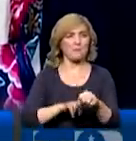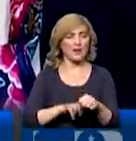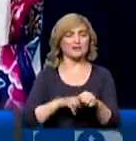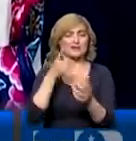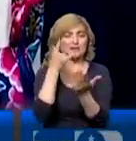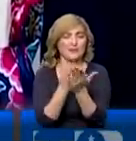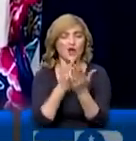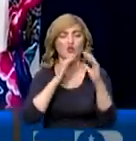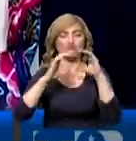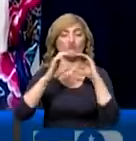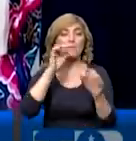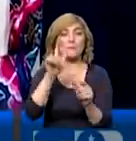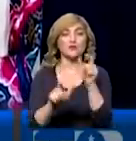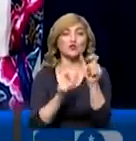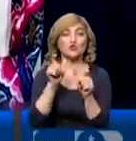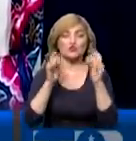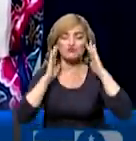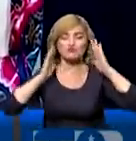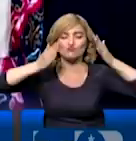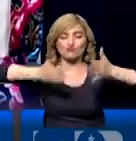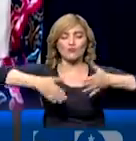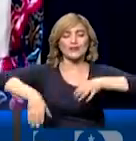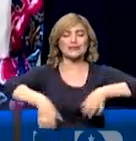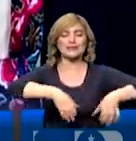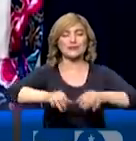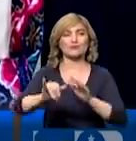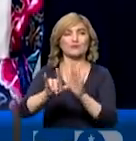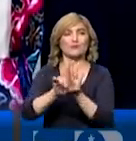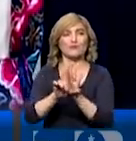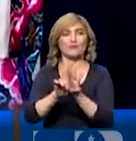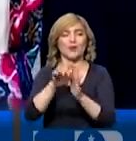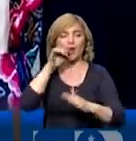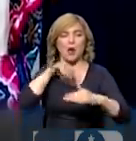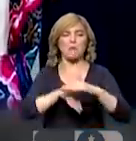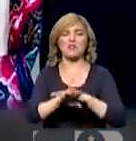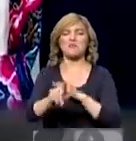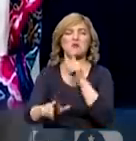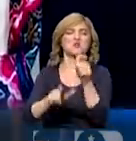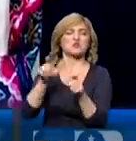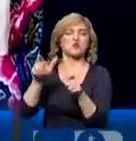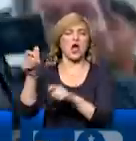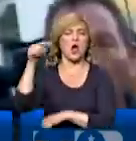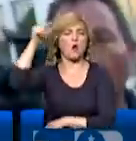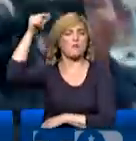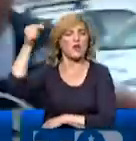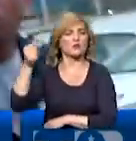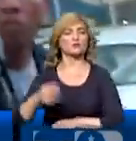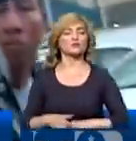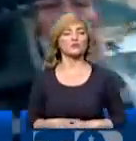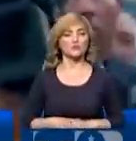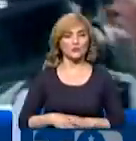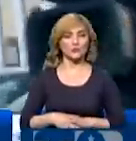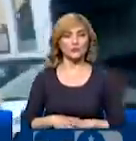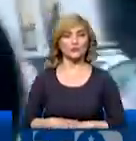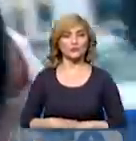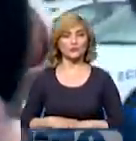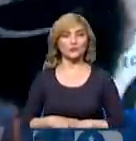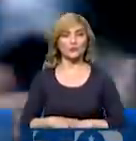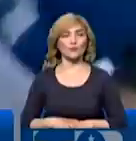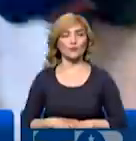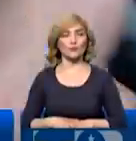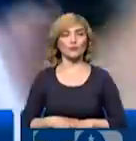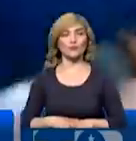conversaciones en donde personas que se dedican a actividades ilegales pretenden involucrar a personas del gobierno. En Guayaquil, Carlos